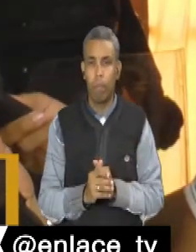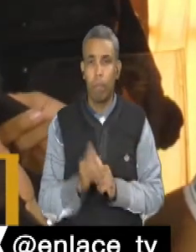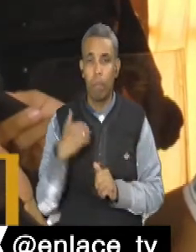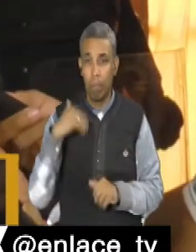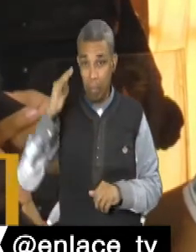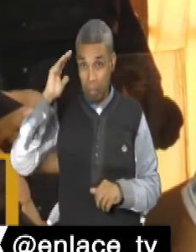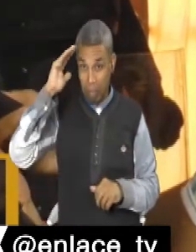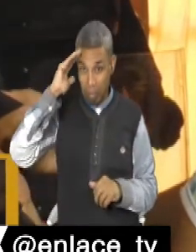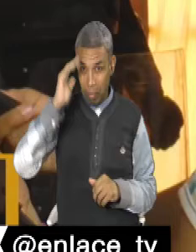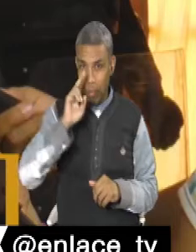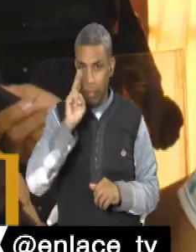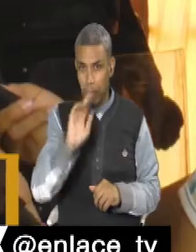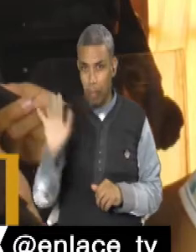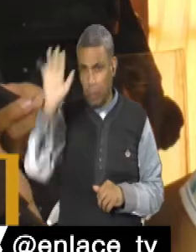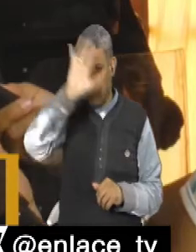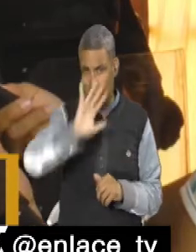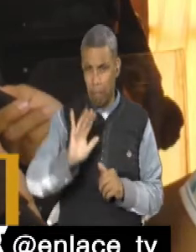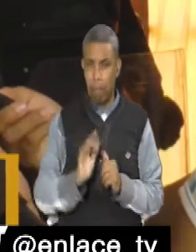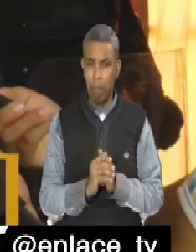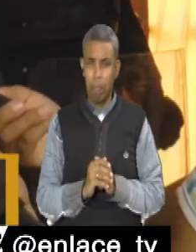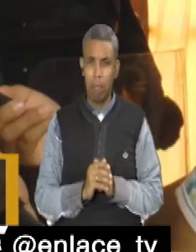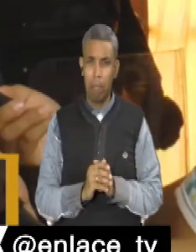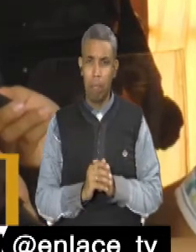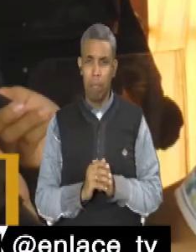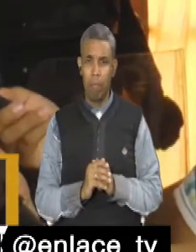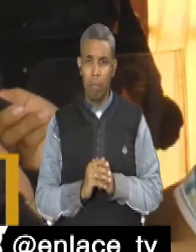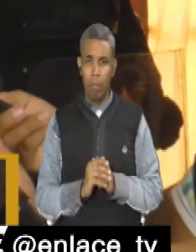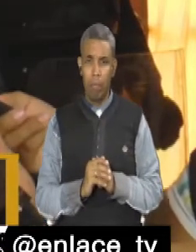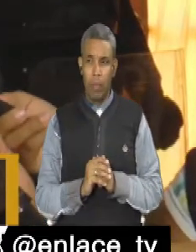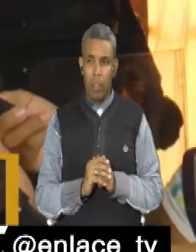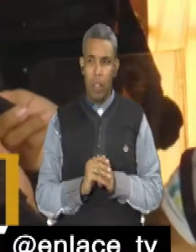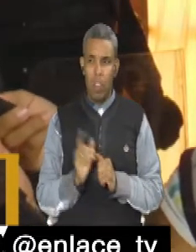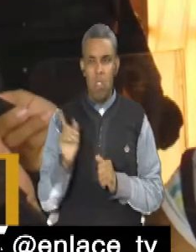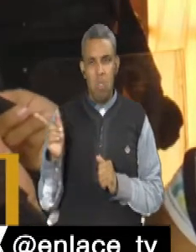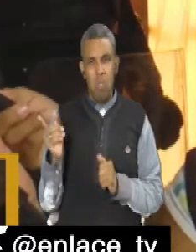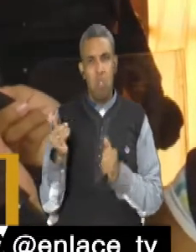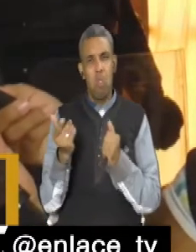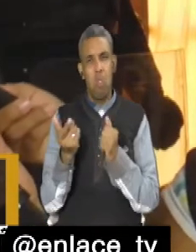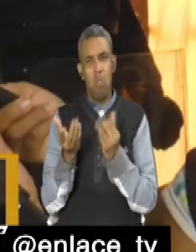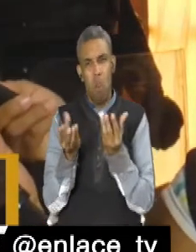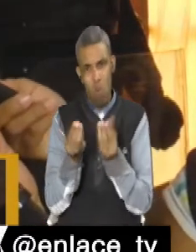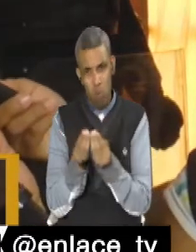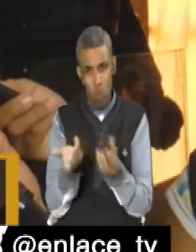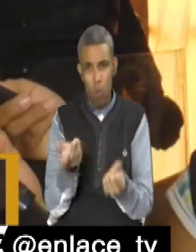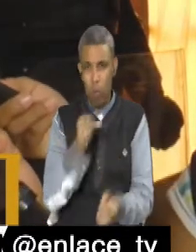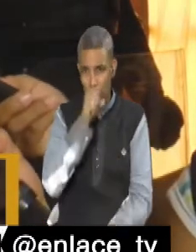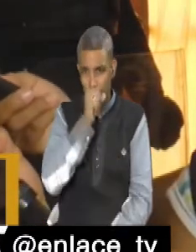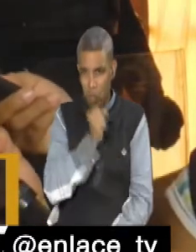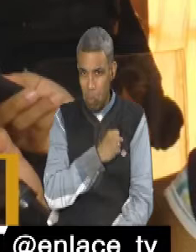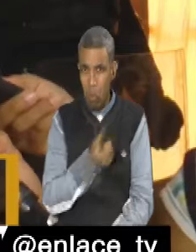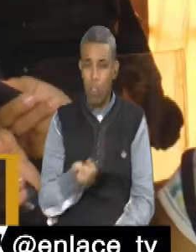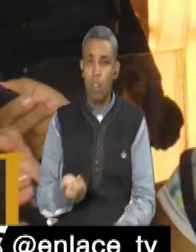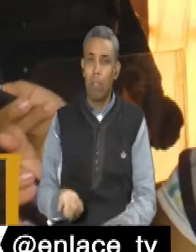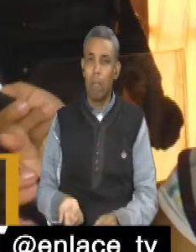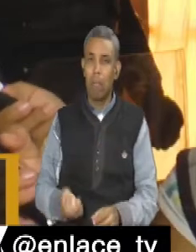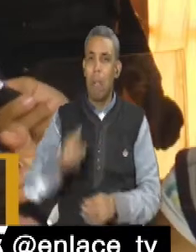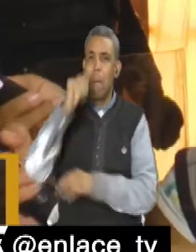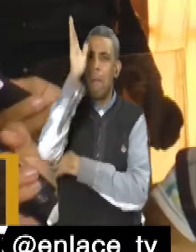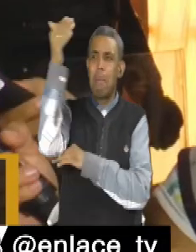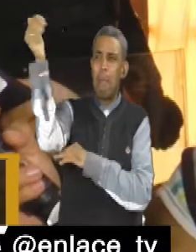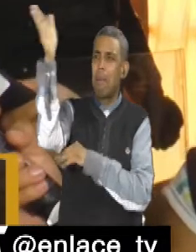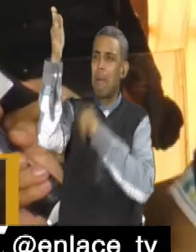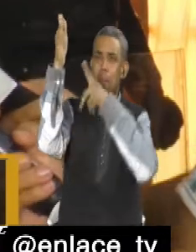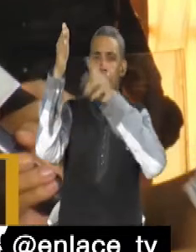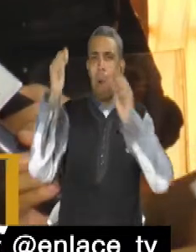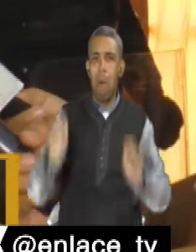Comisión, se le restringió algunas cosas como los llamados trapos, el cual no se les va a permitir, y